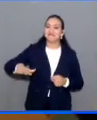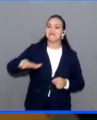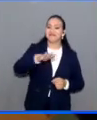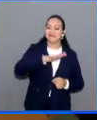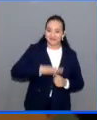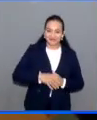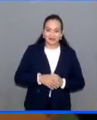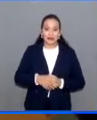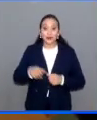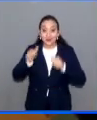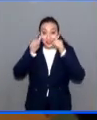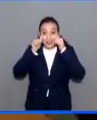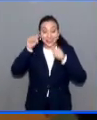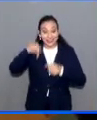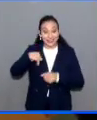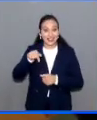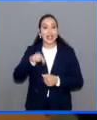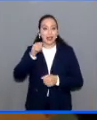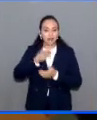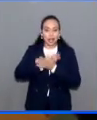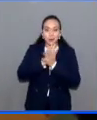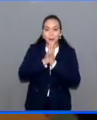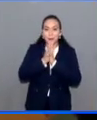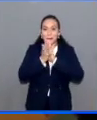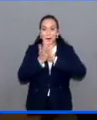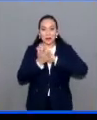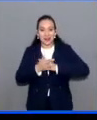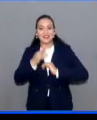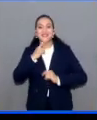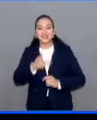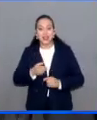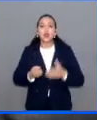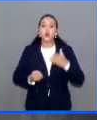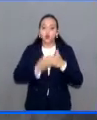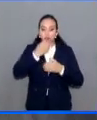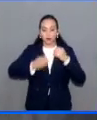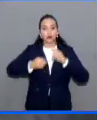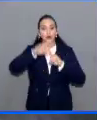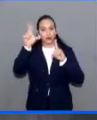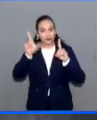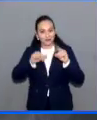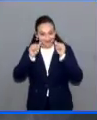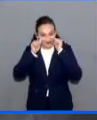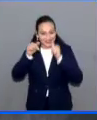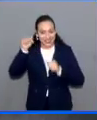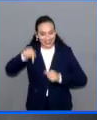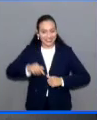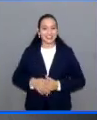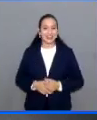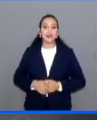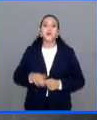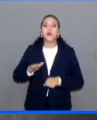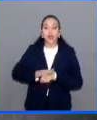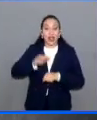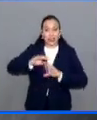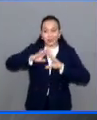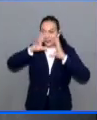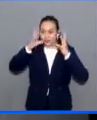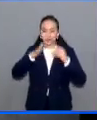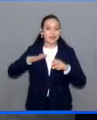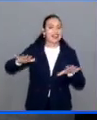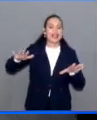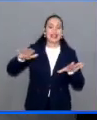esta transición, que estén atentos a esta nueva etapa de la Corte. Este universo que de pronto parece